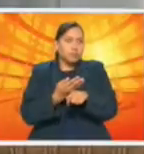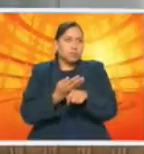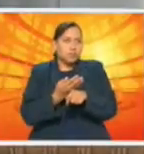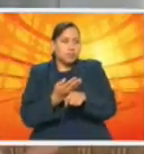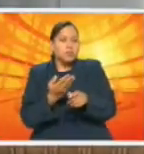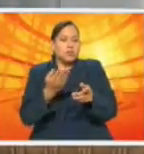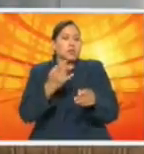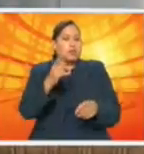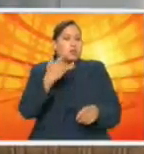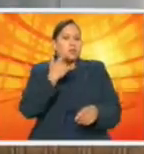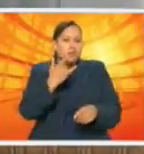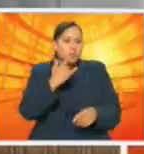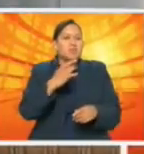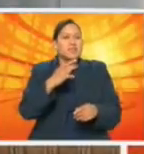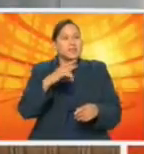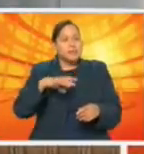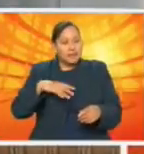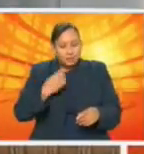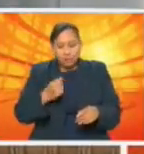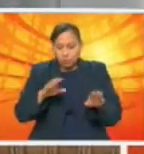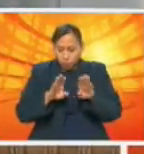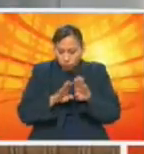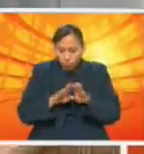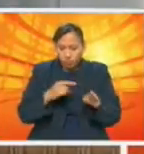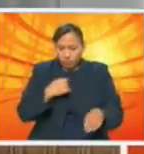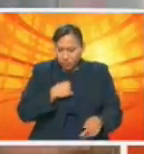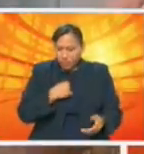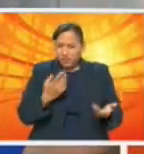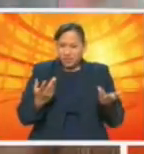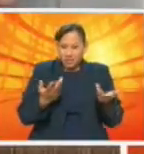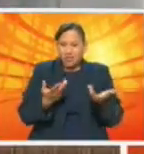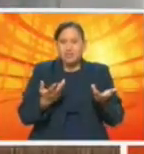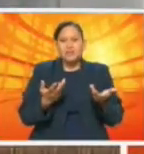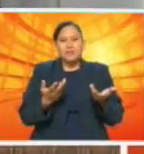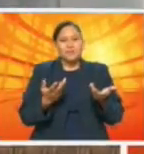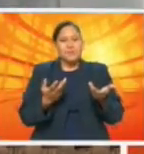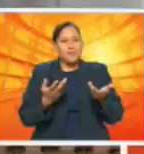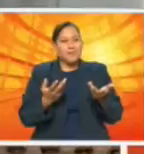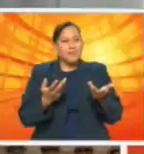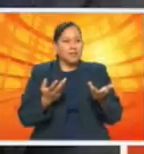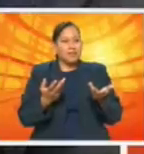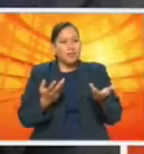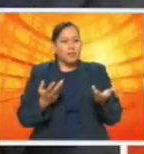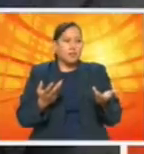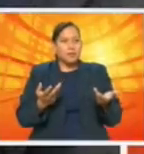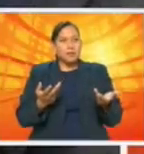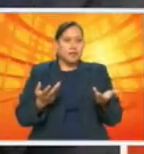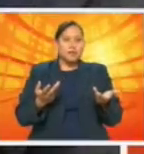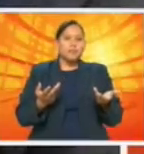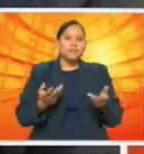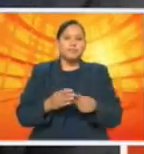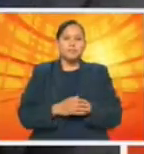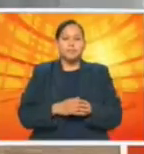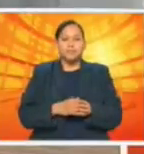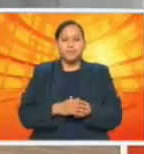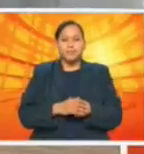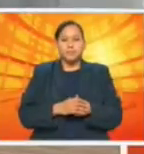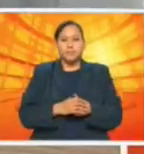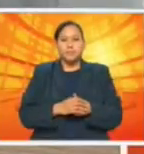estás luchando, estás tratando de llevar. Por otro lado, ¿no? Hablando localmente a